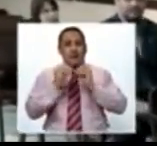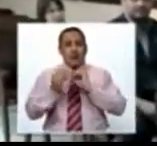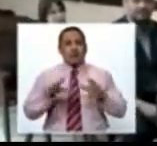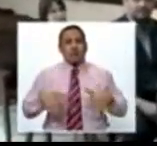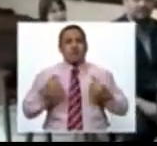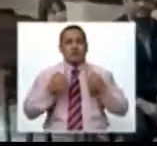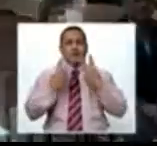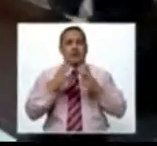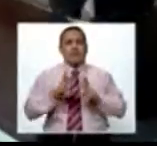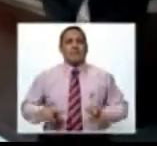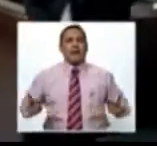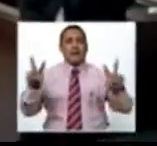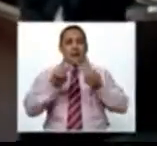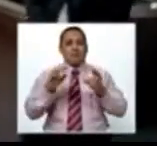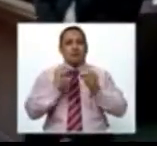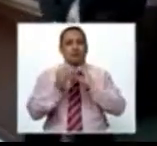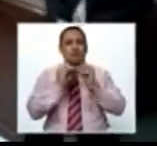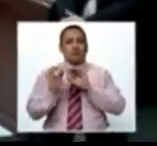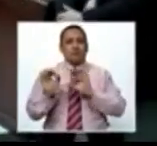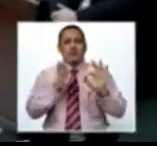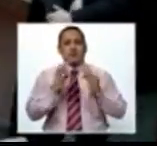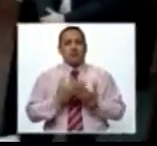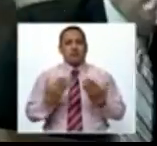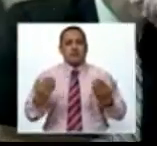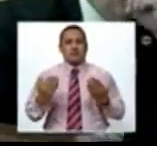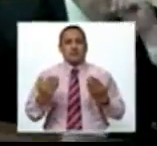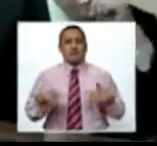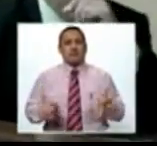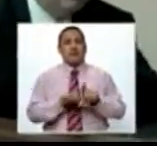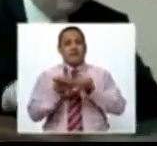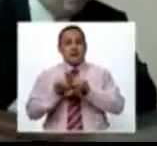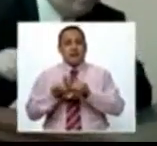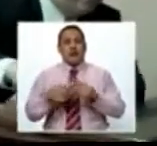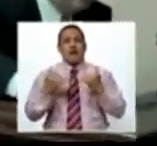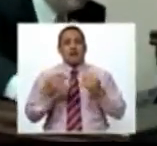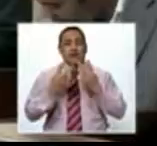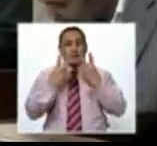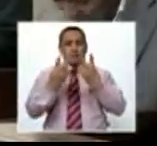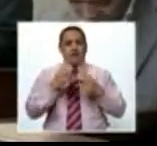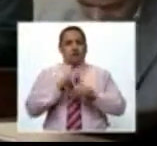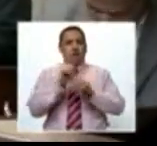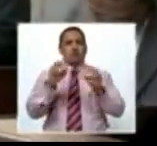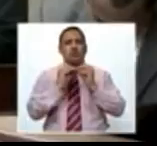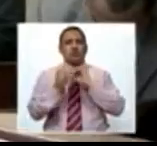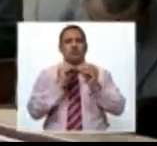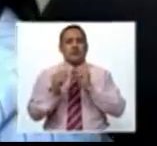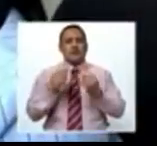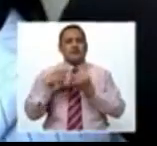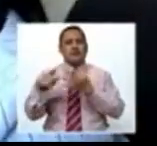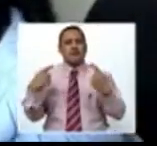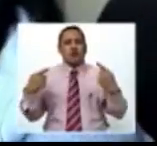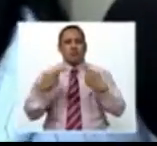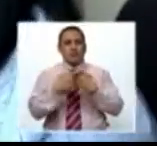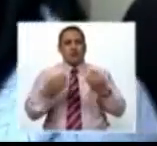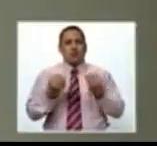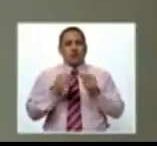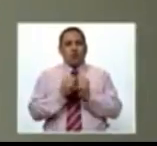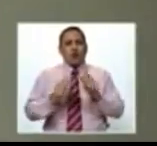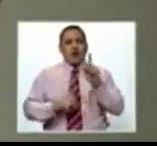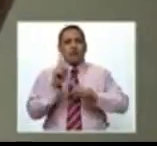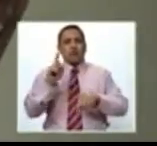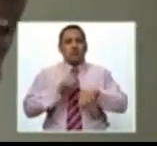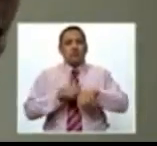pueden ser válidos para la solución del mismo caso. Ahora bien, lo que resulta improcedente e incompatible con las previsiones del